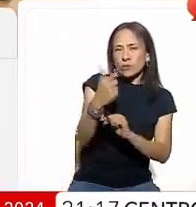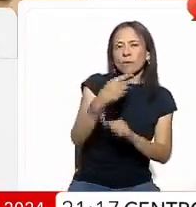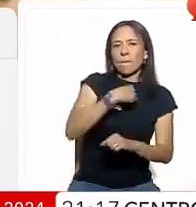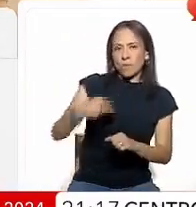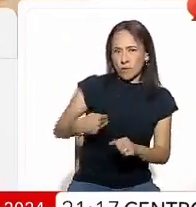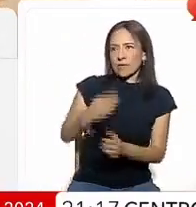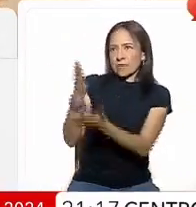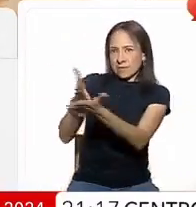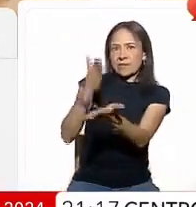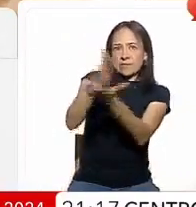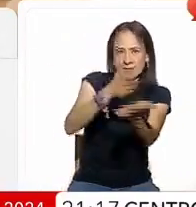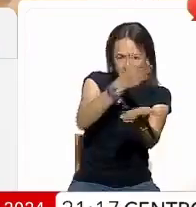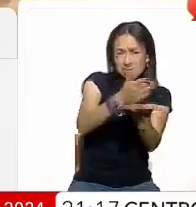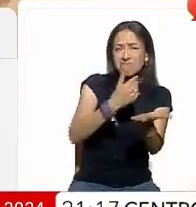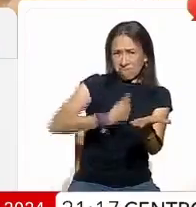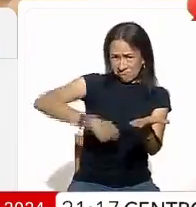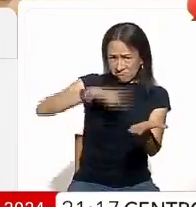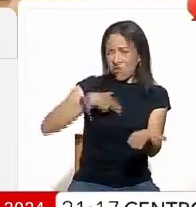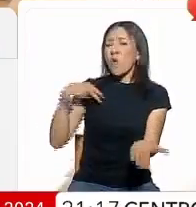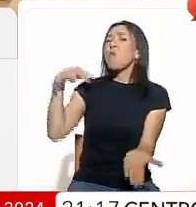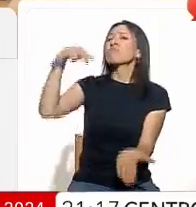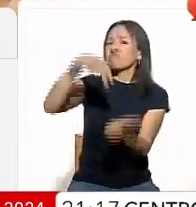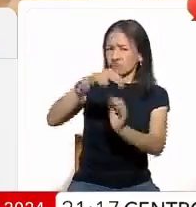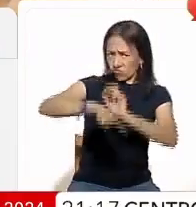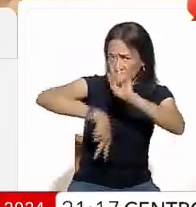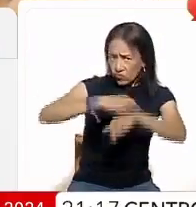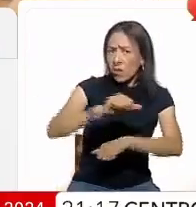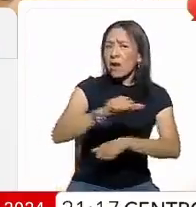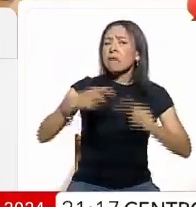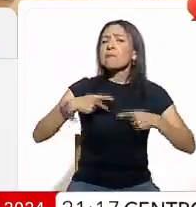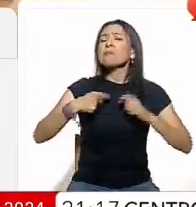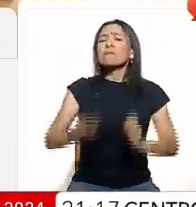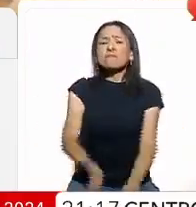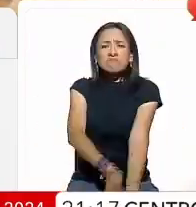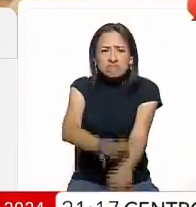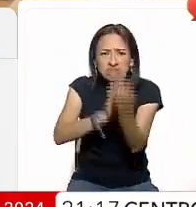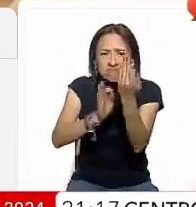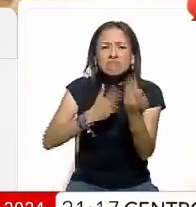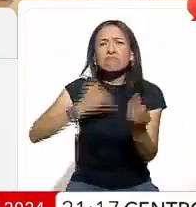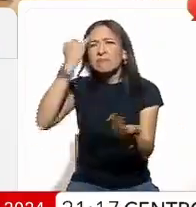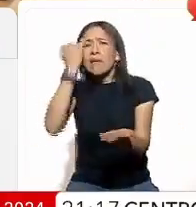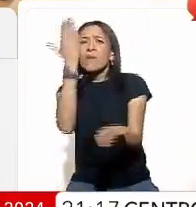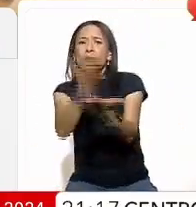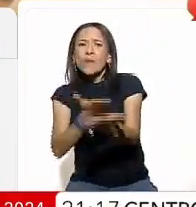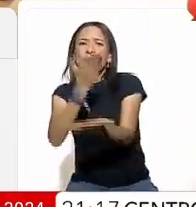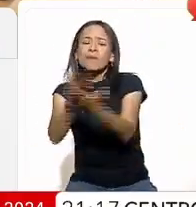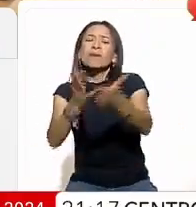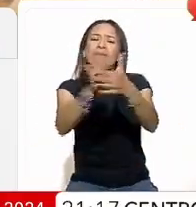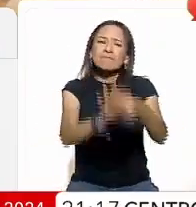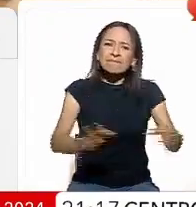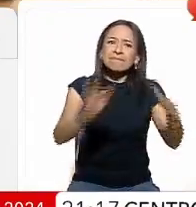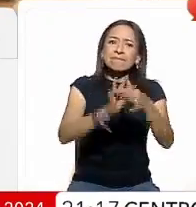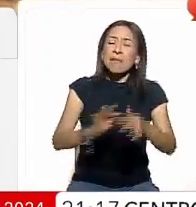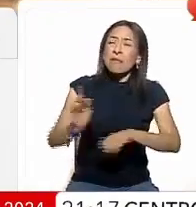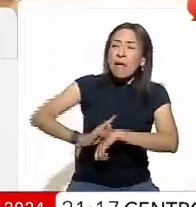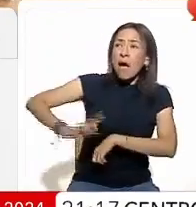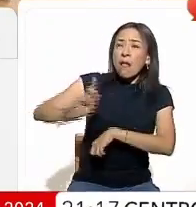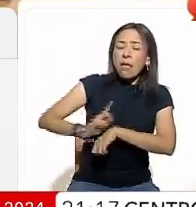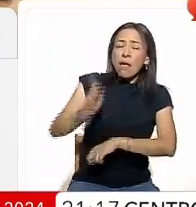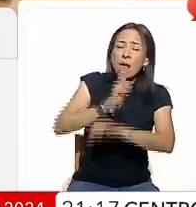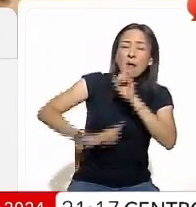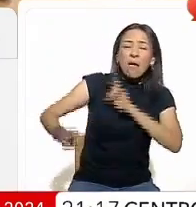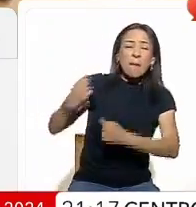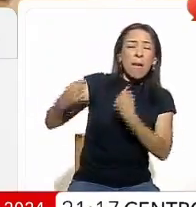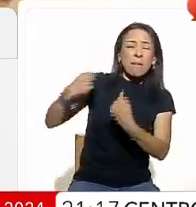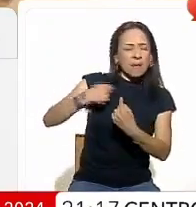la gente, a explicarles mis propuestas y a desmentir lo que todos los días salía. Imagínense, un